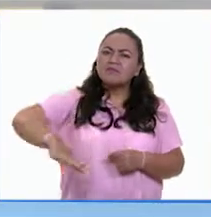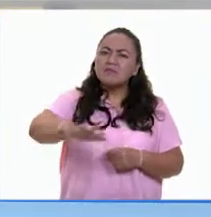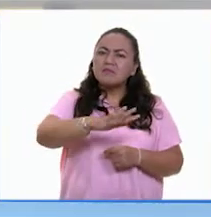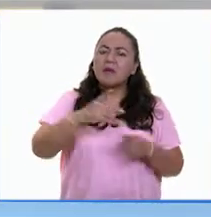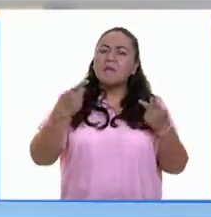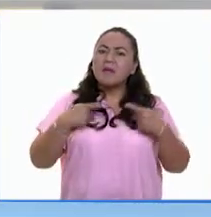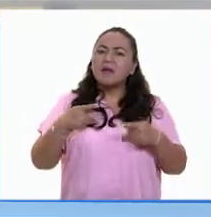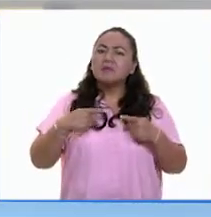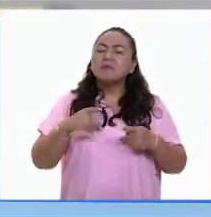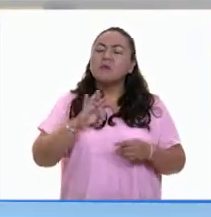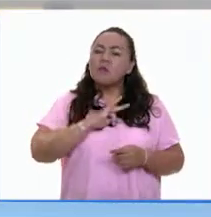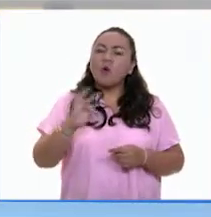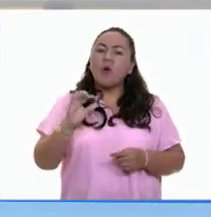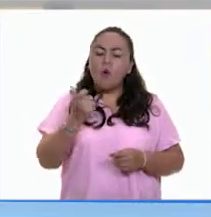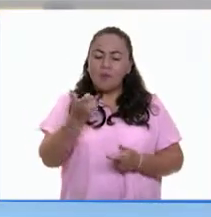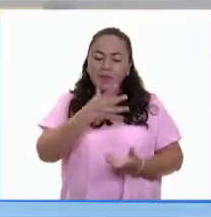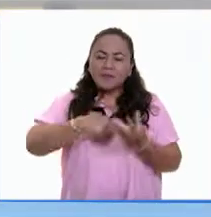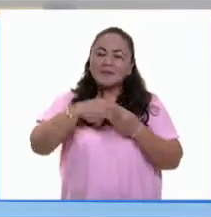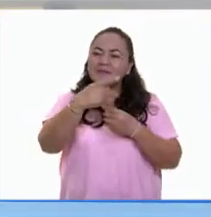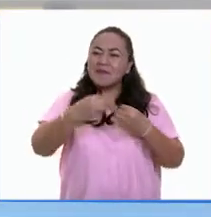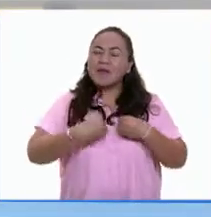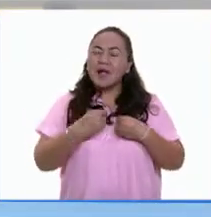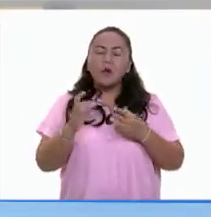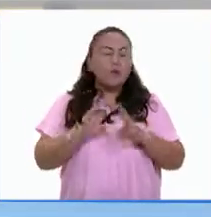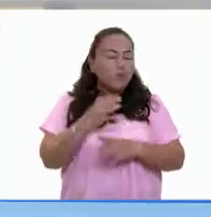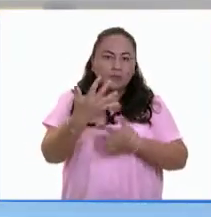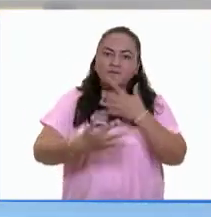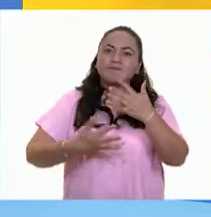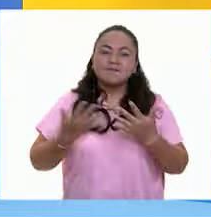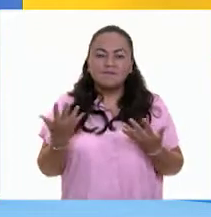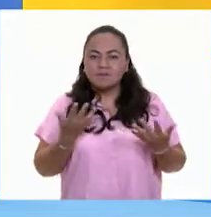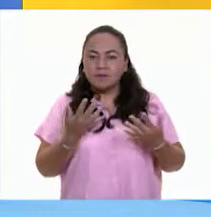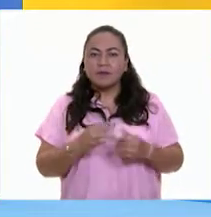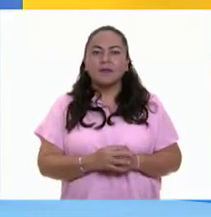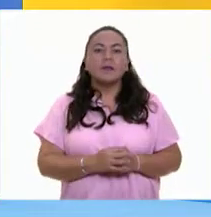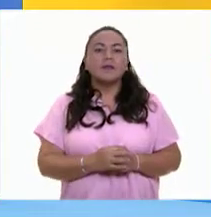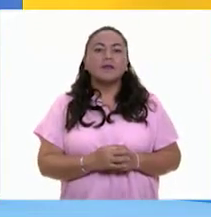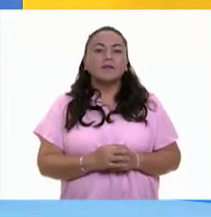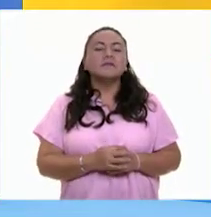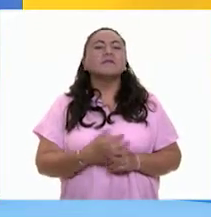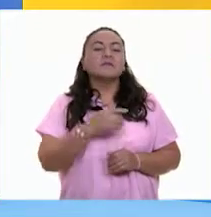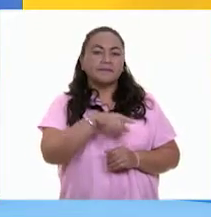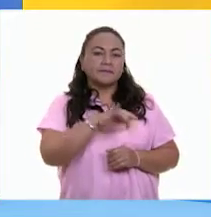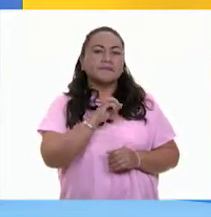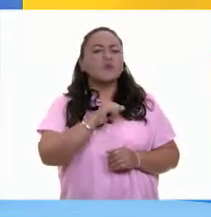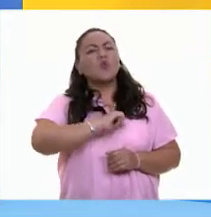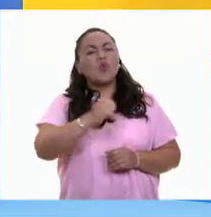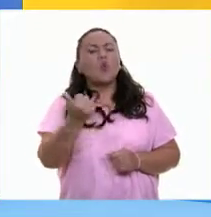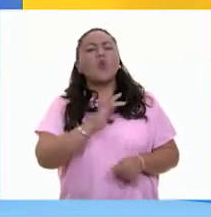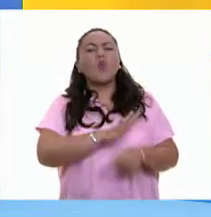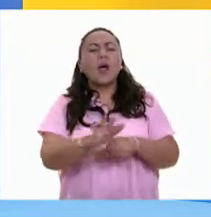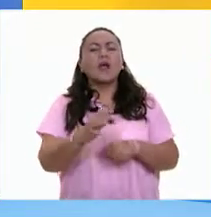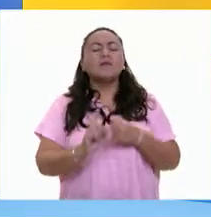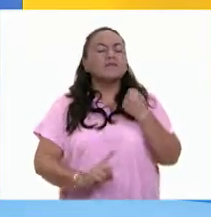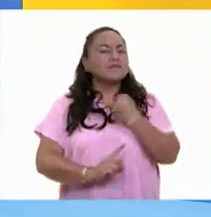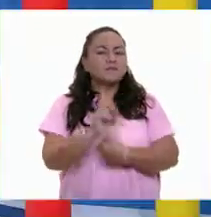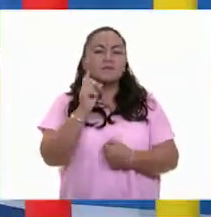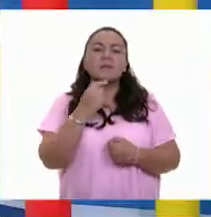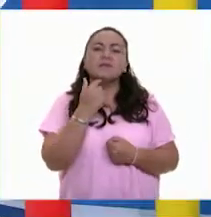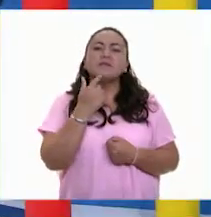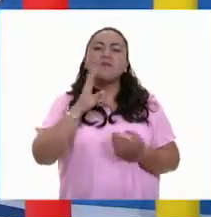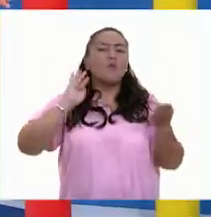la estabilidad financiera de las personas. Uh-huh. Maestra, ¿y qué otros efectos económicos pueden provocar los desastres en el